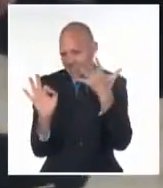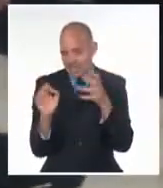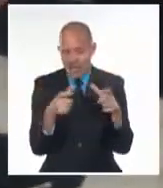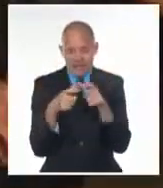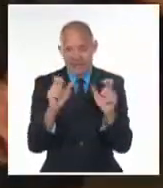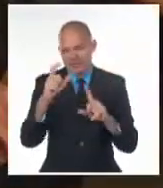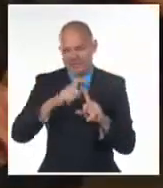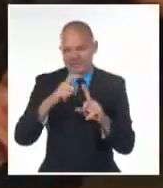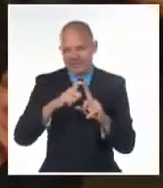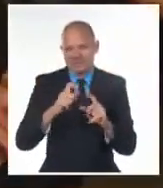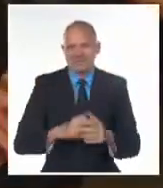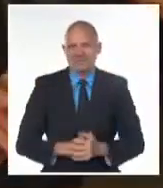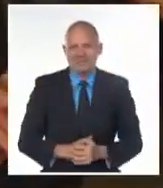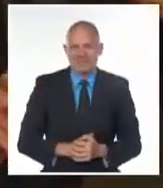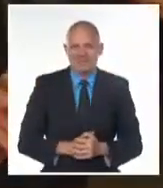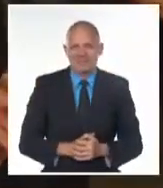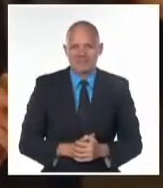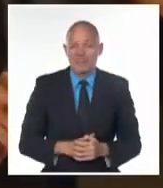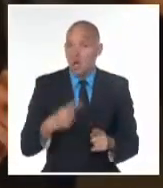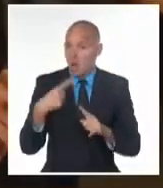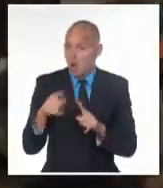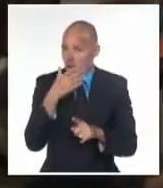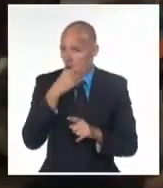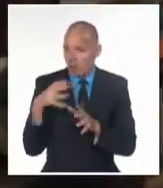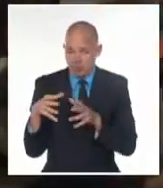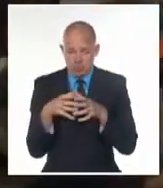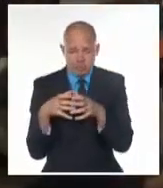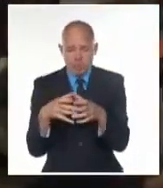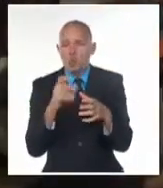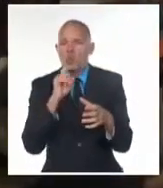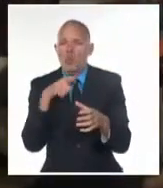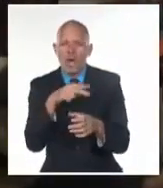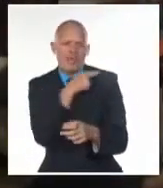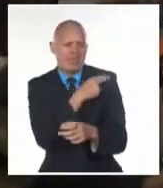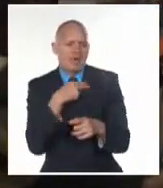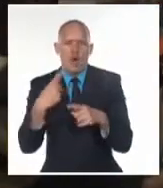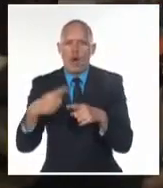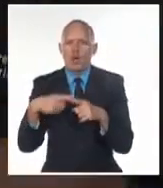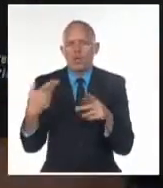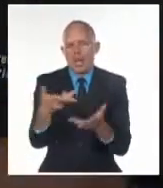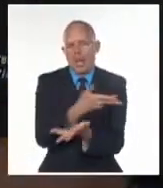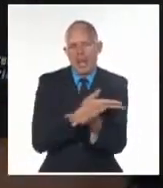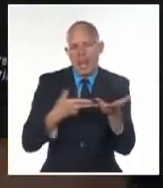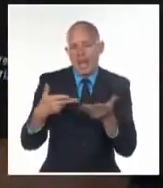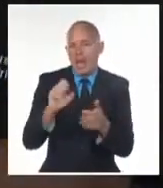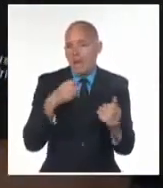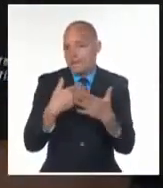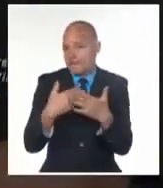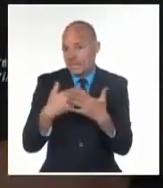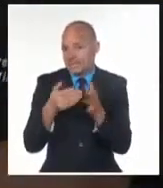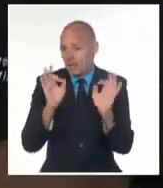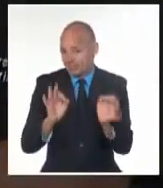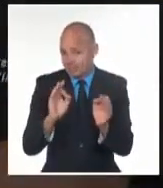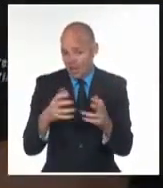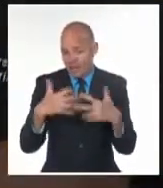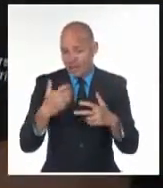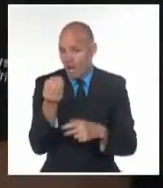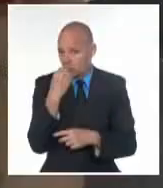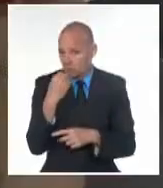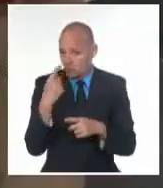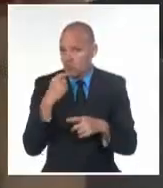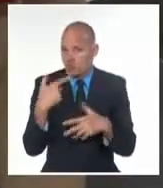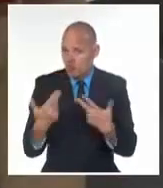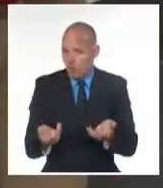Trabajadores de Cuba. En su recorrido, los jóvenes intercambiaron con directivos y trabajadores del Grupo Empresarial de la Industria Alimentaria sobre la labor